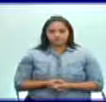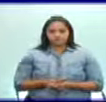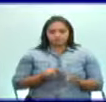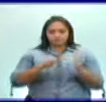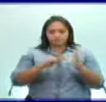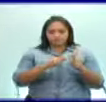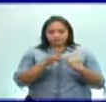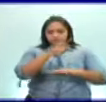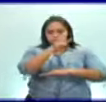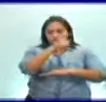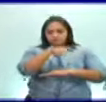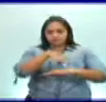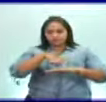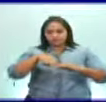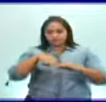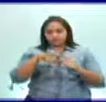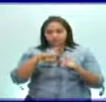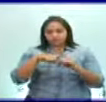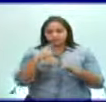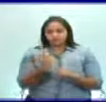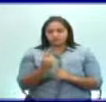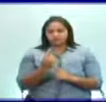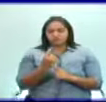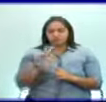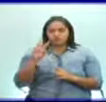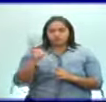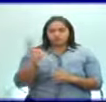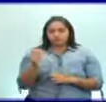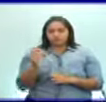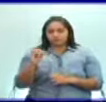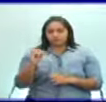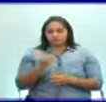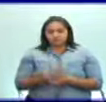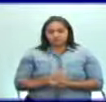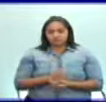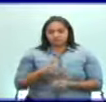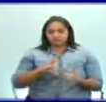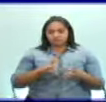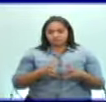sería sumarle 1 al valor de C, ¿verdad? De la misma forma,